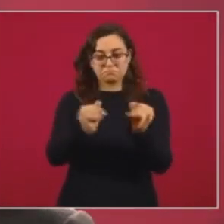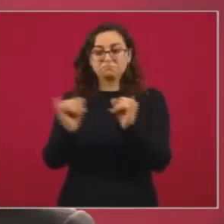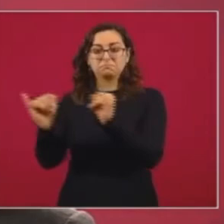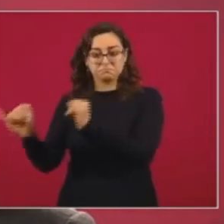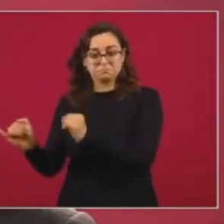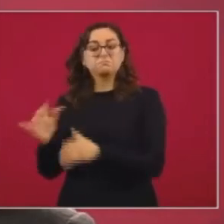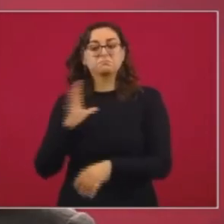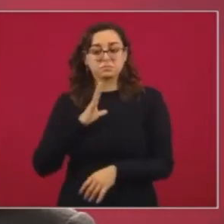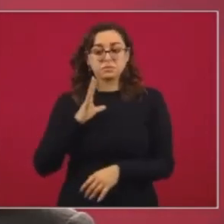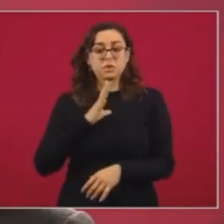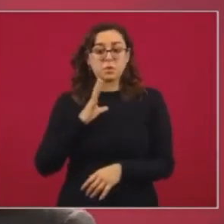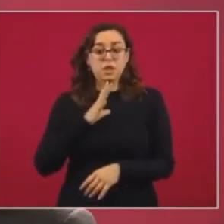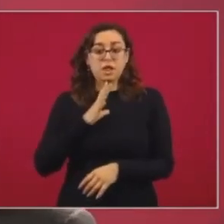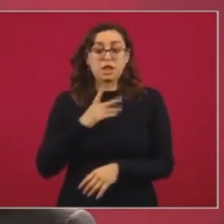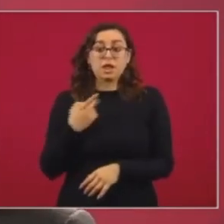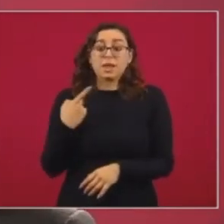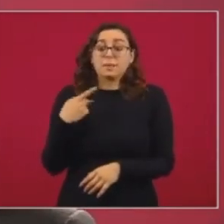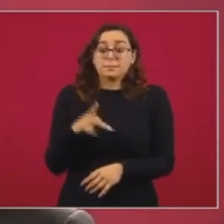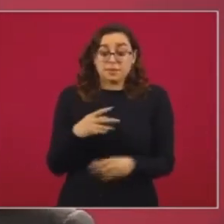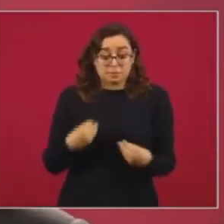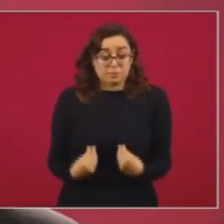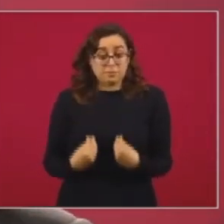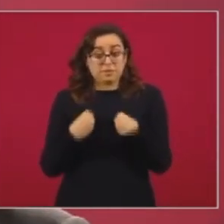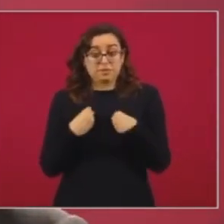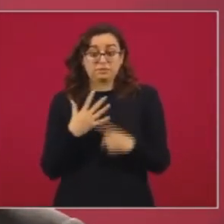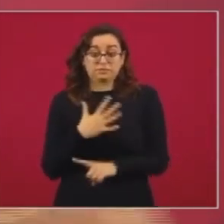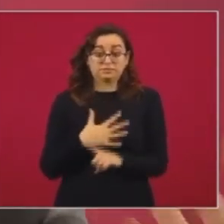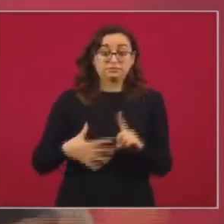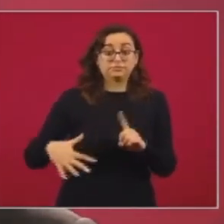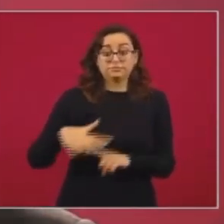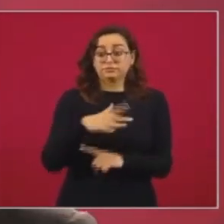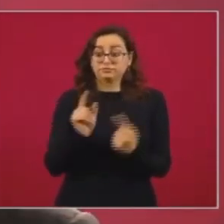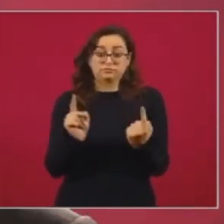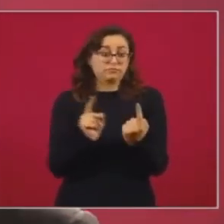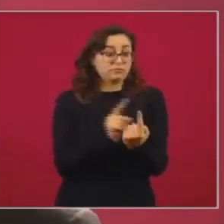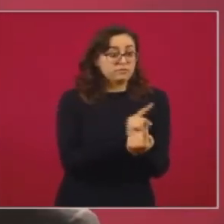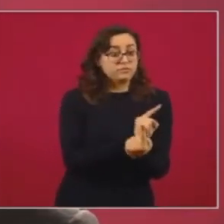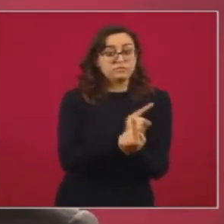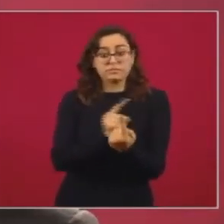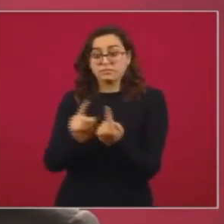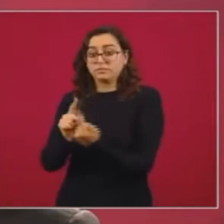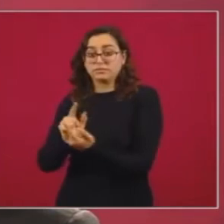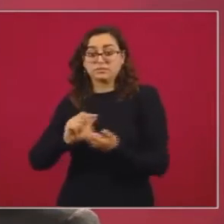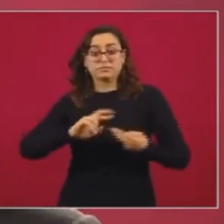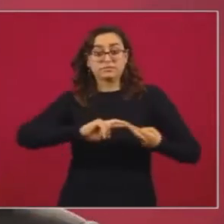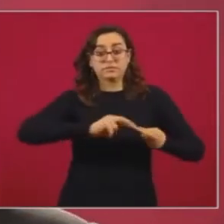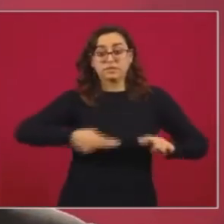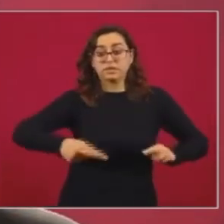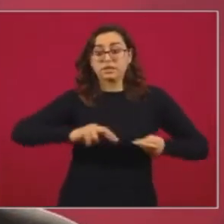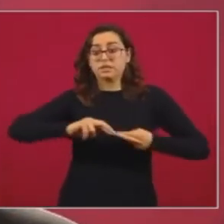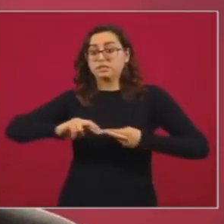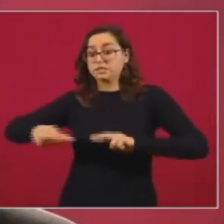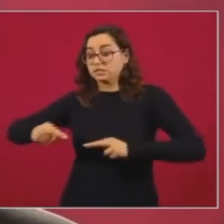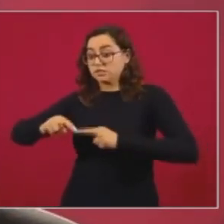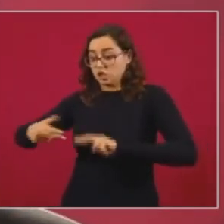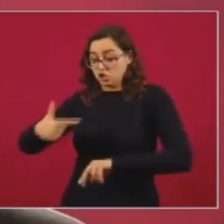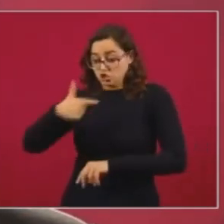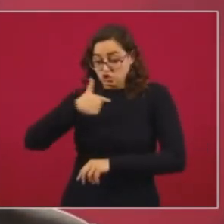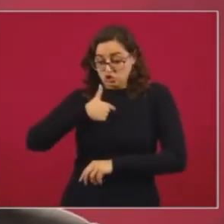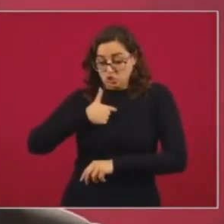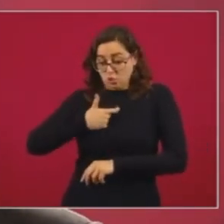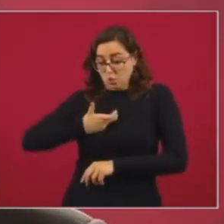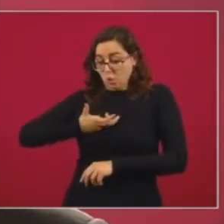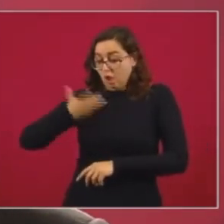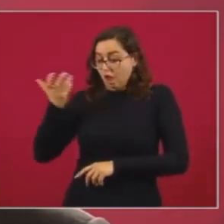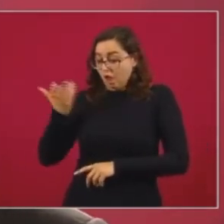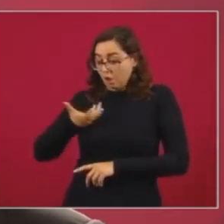hay muchísimas condiciones de la vida en donde estamos relacionados con otras personas y lo que hagamos o